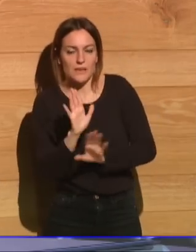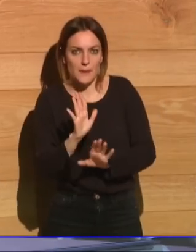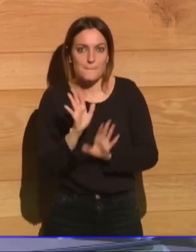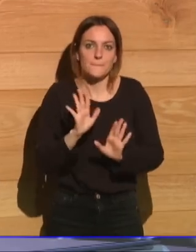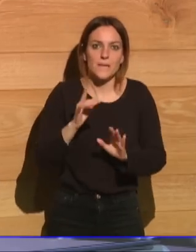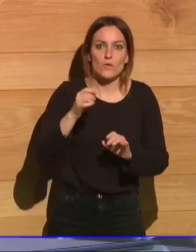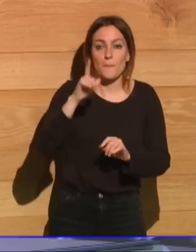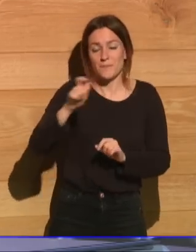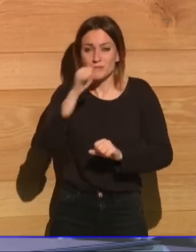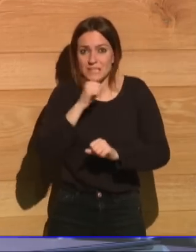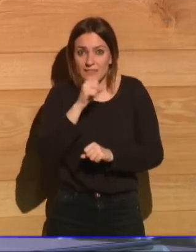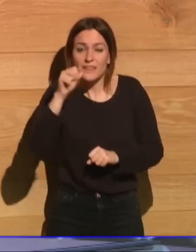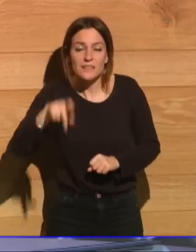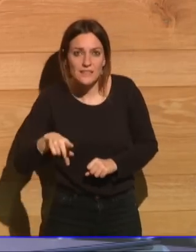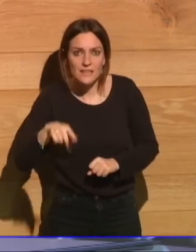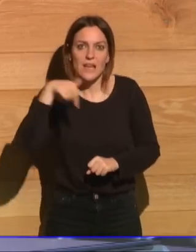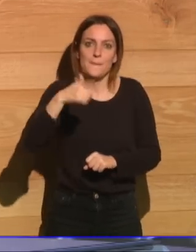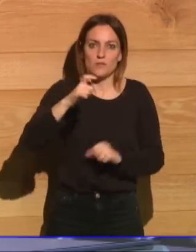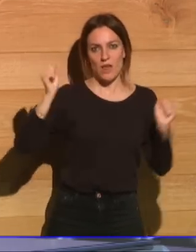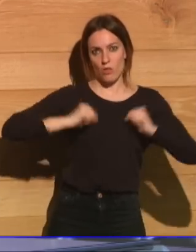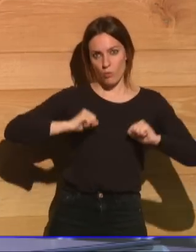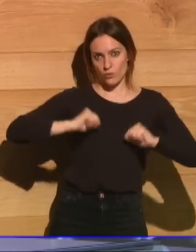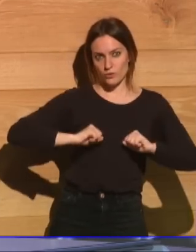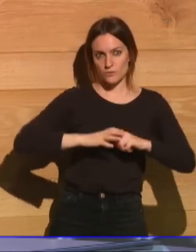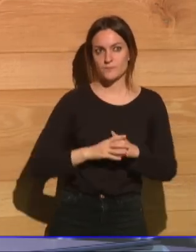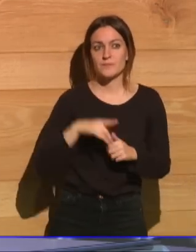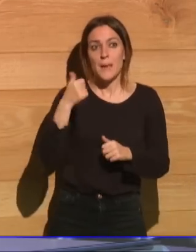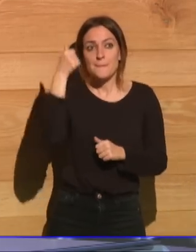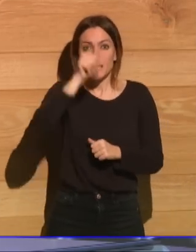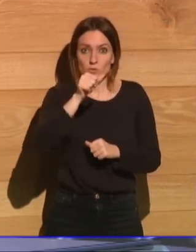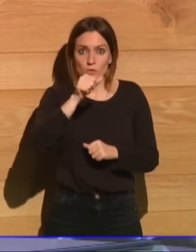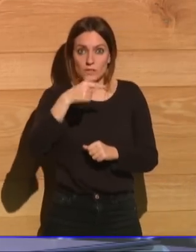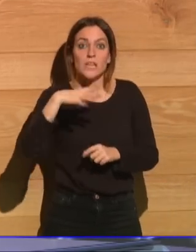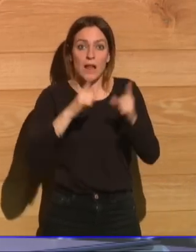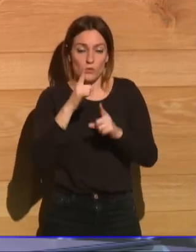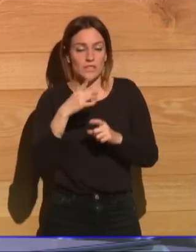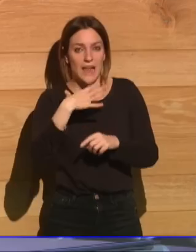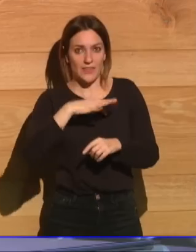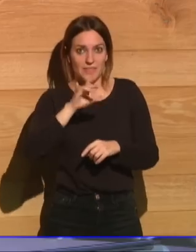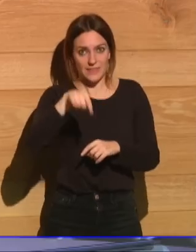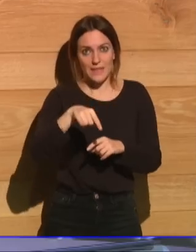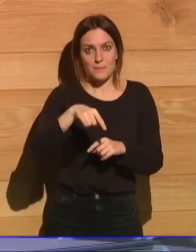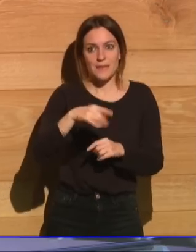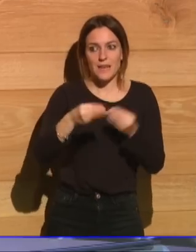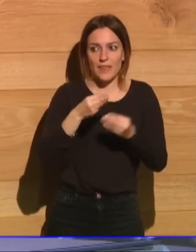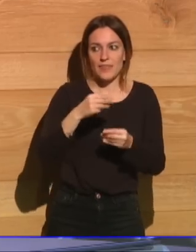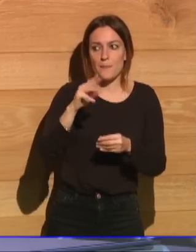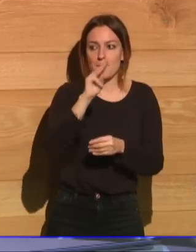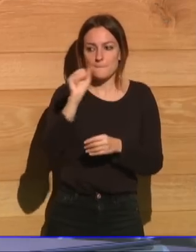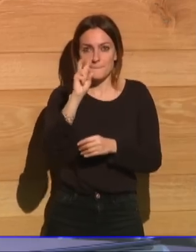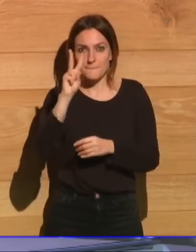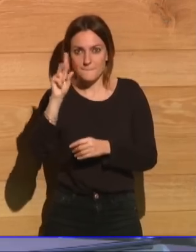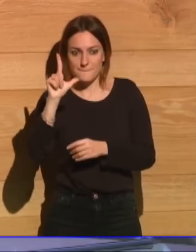cantantes adultos, muchos de los cuales, los masculinos, los hacía el propio Paul Williams, fuera cual fuera el